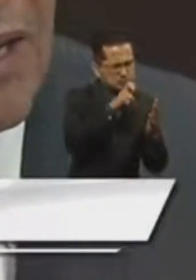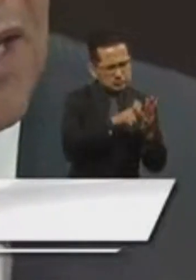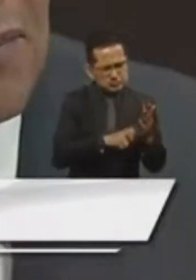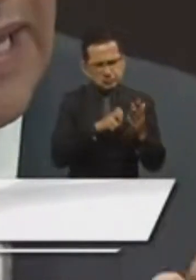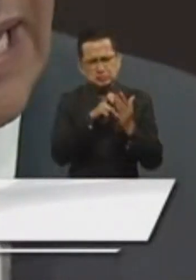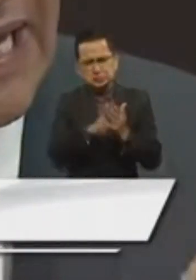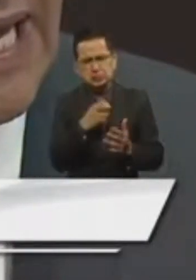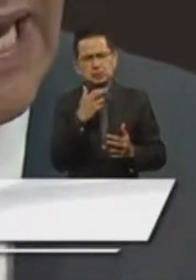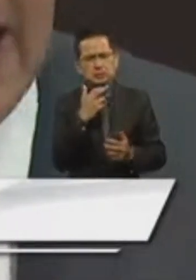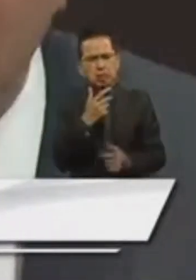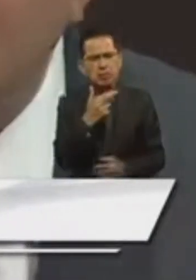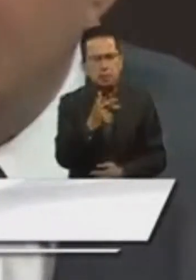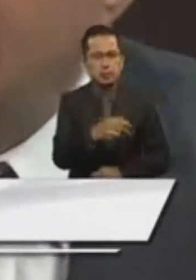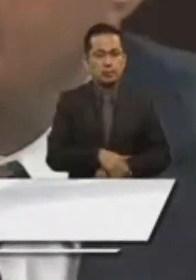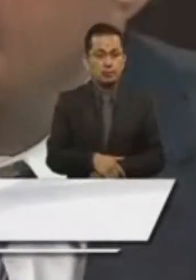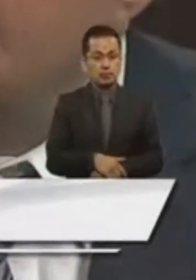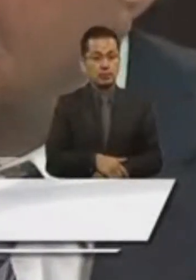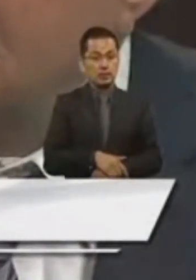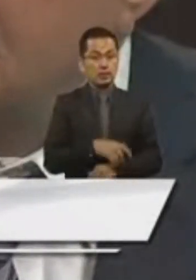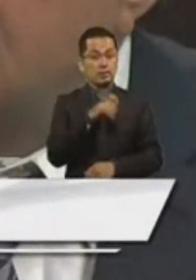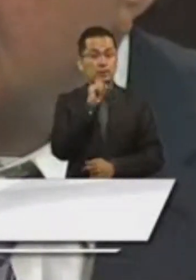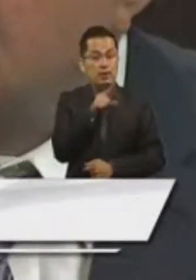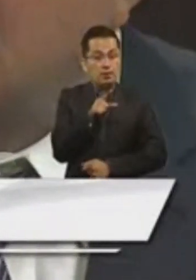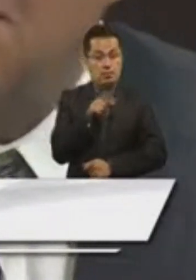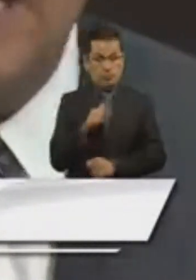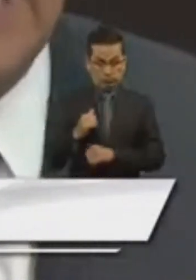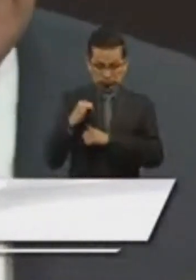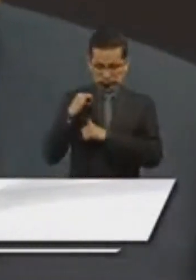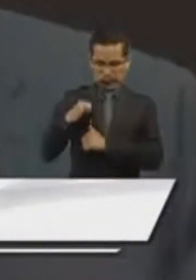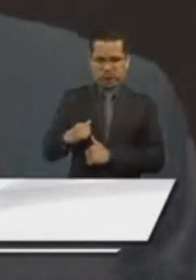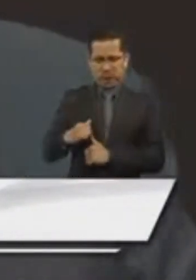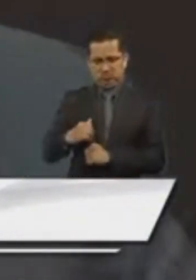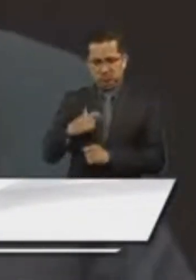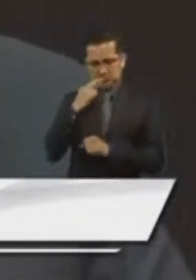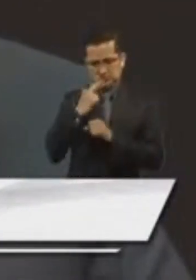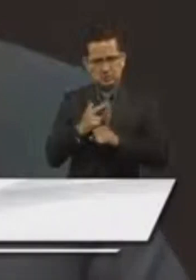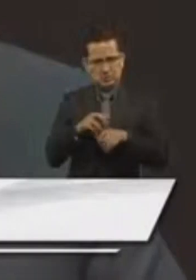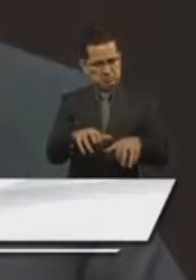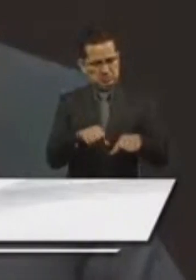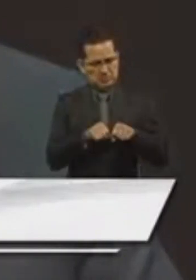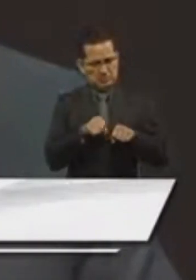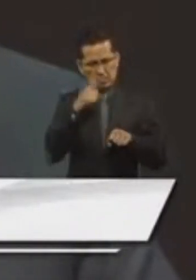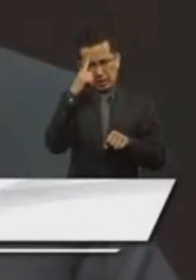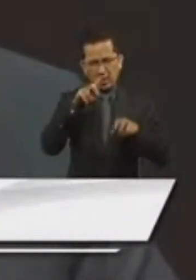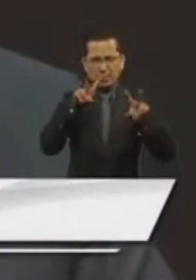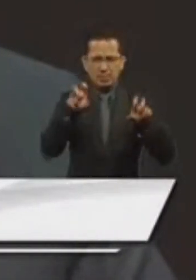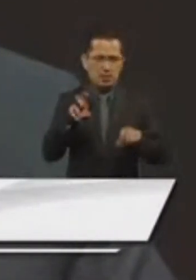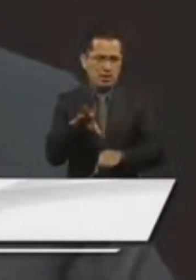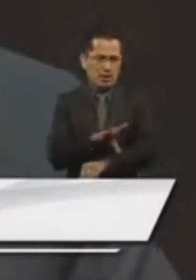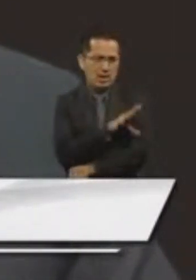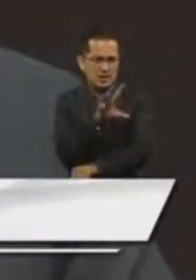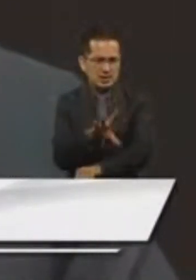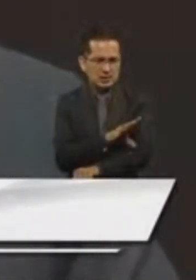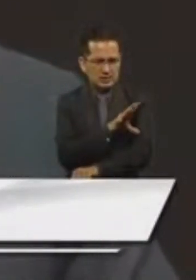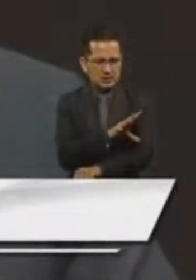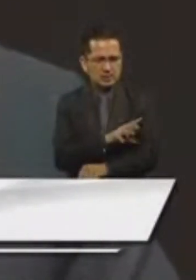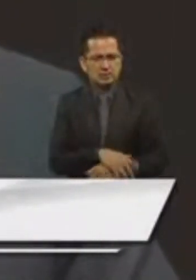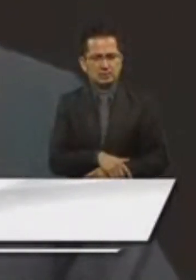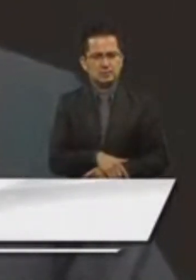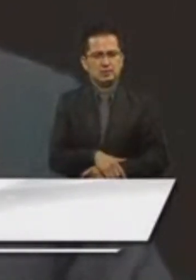rectoría en materia energética y en materia alimentaria.